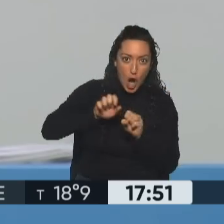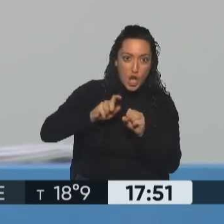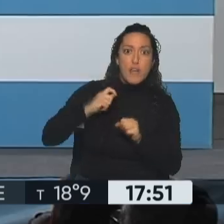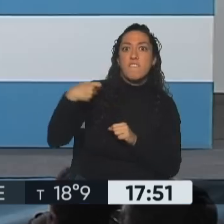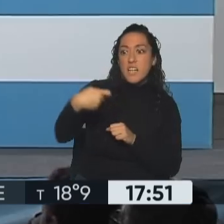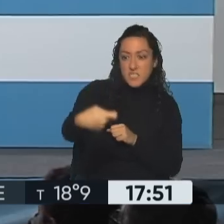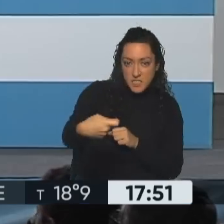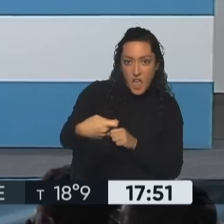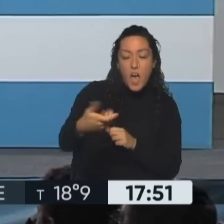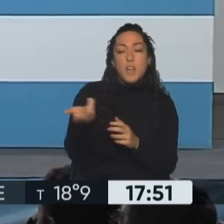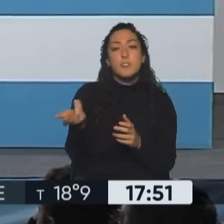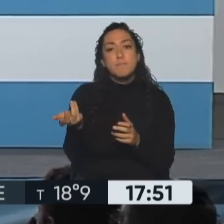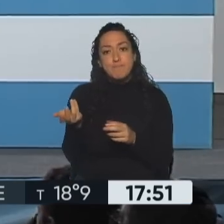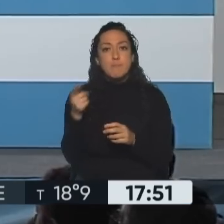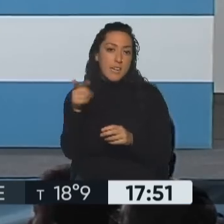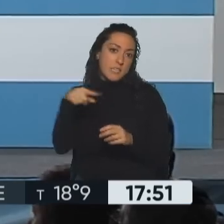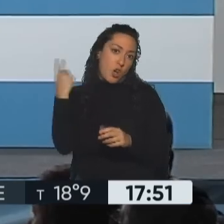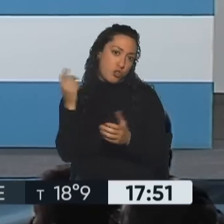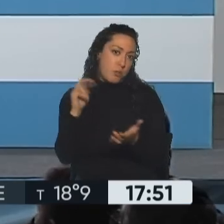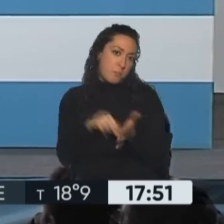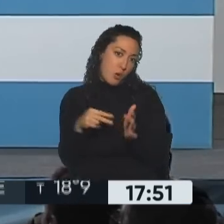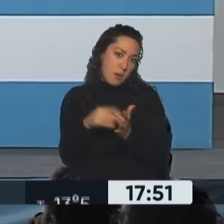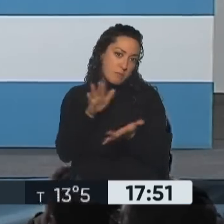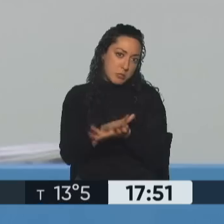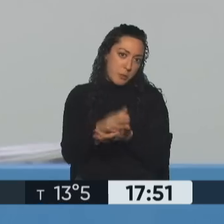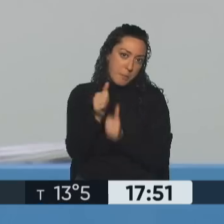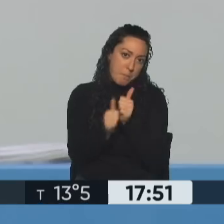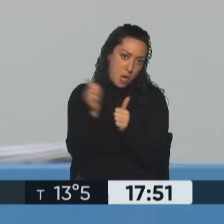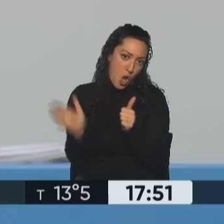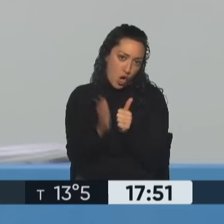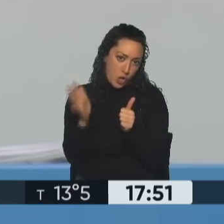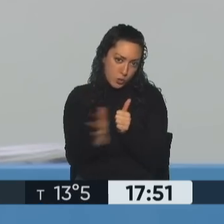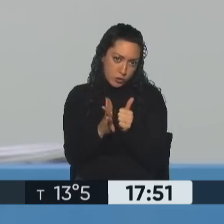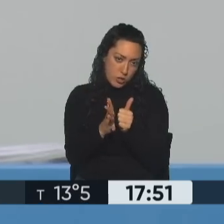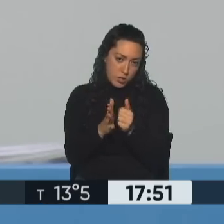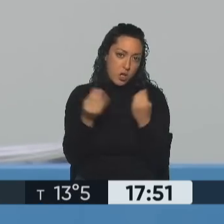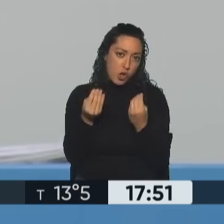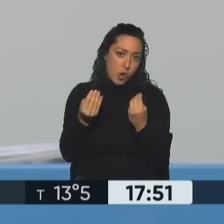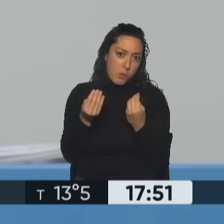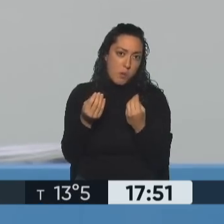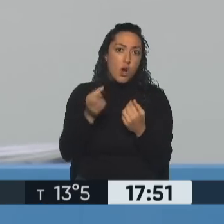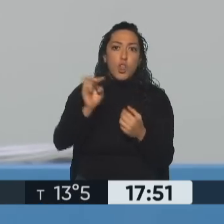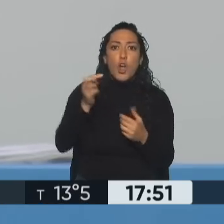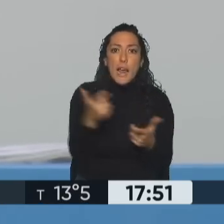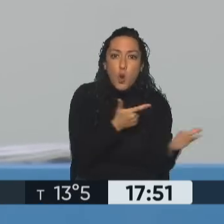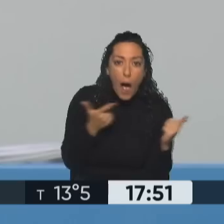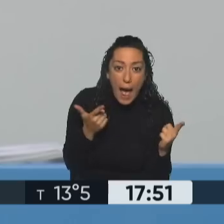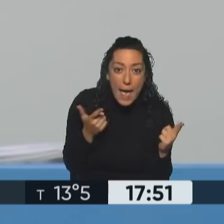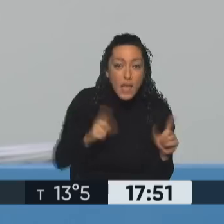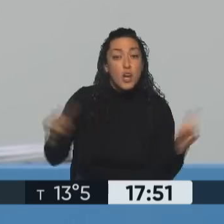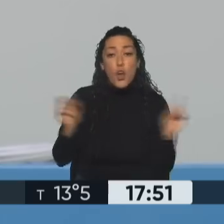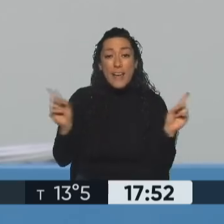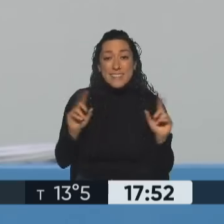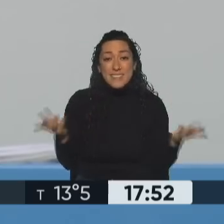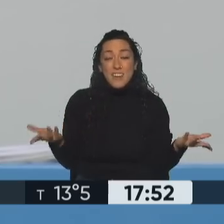tenemos también de la producción, se forma en activos en el exterior. No es que no haya dólares o no